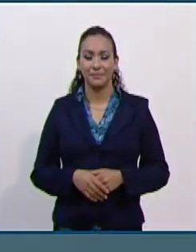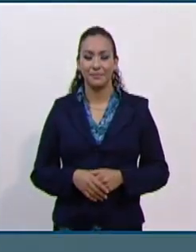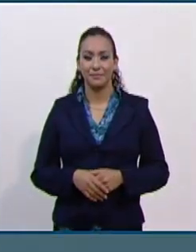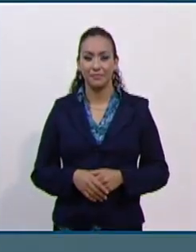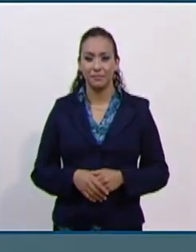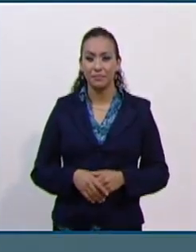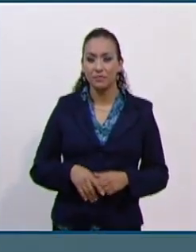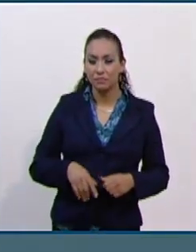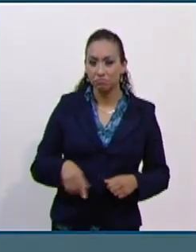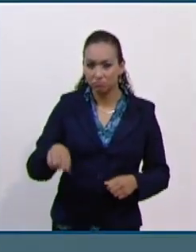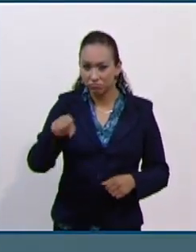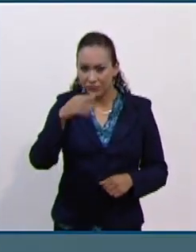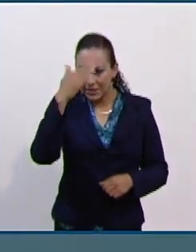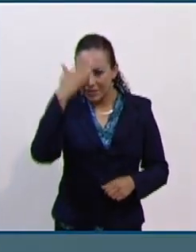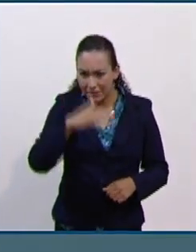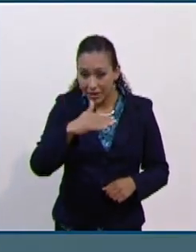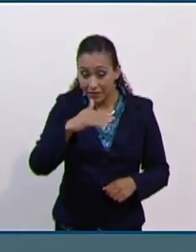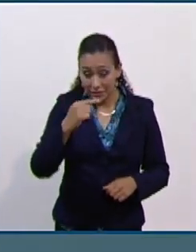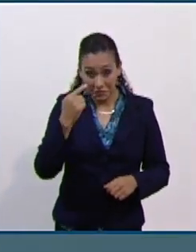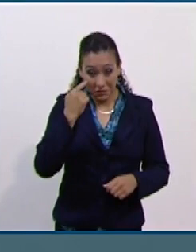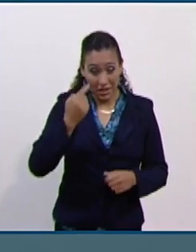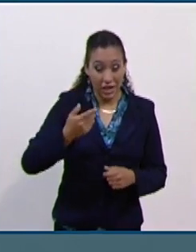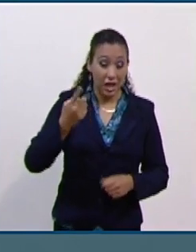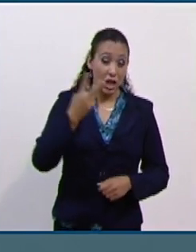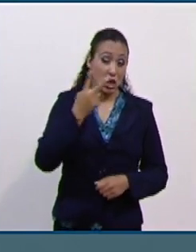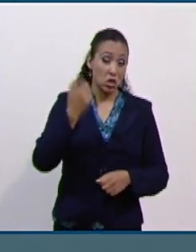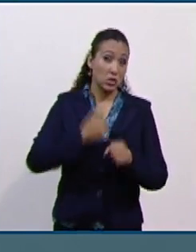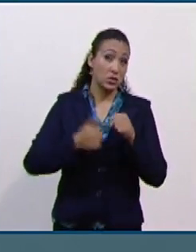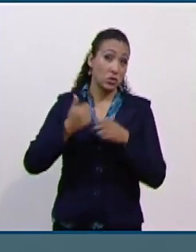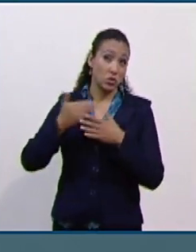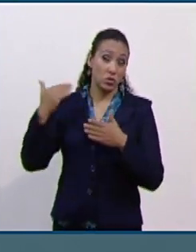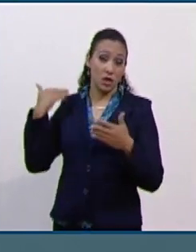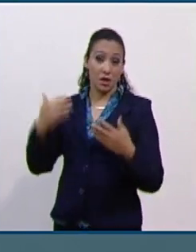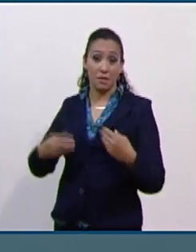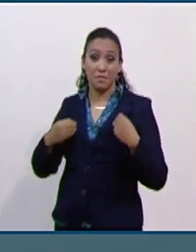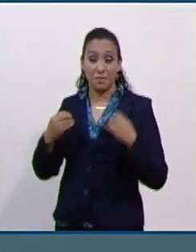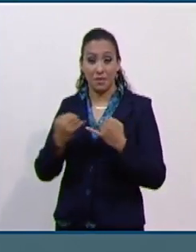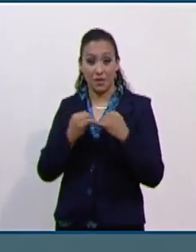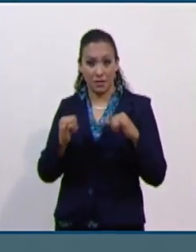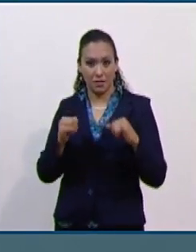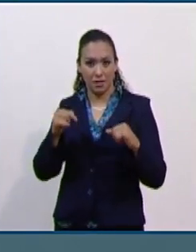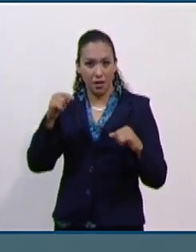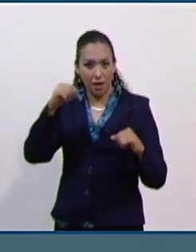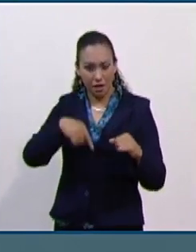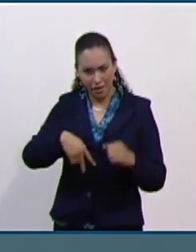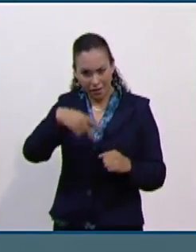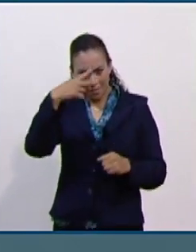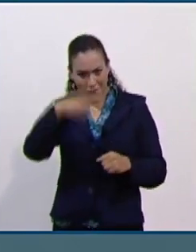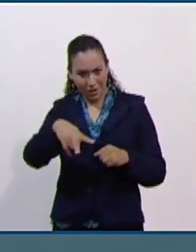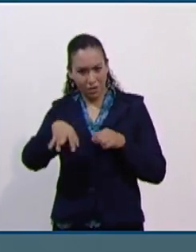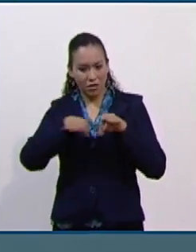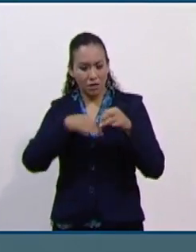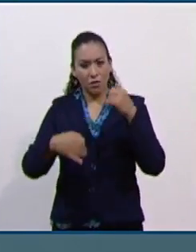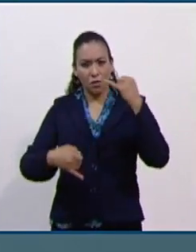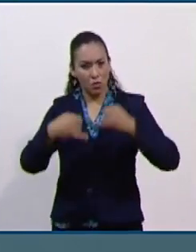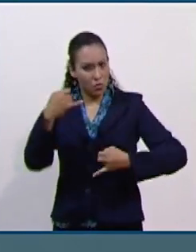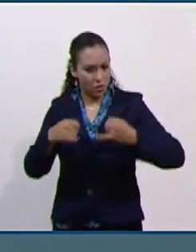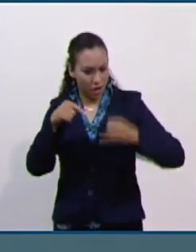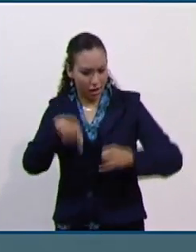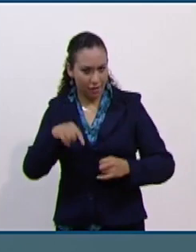¿Sabías tú que en poco más de 200 años de vida independiente en México, las mujeres que nos desempeñamos como juzgadoras